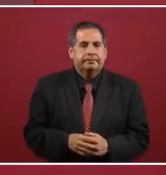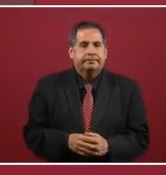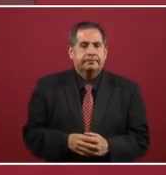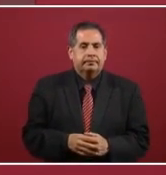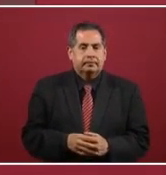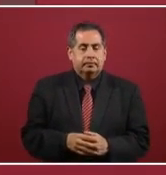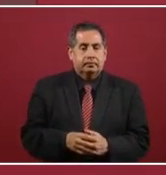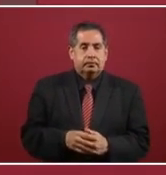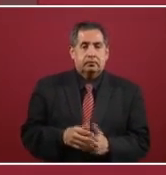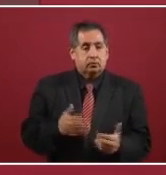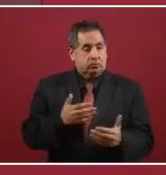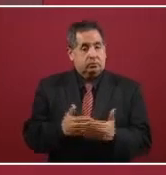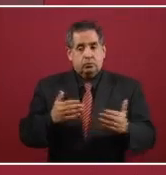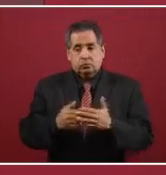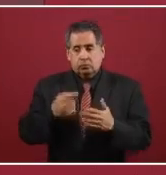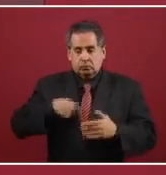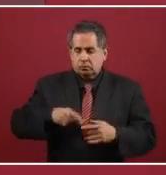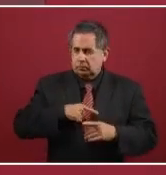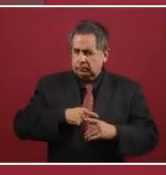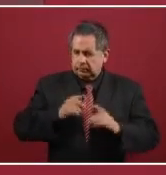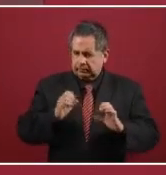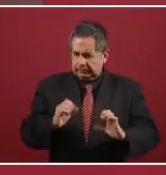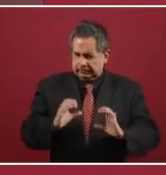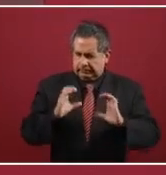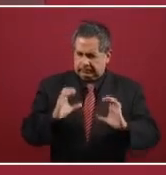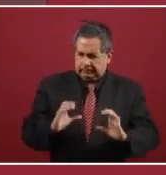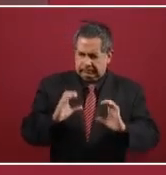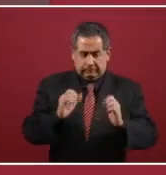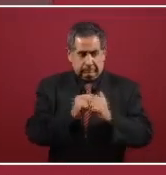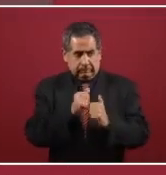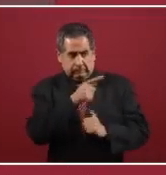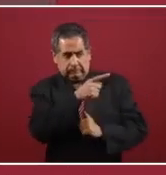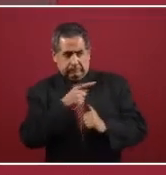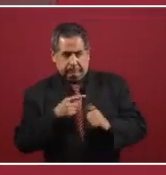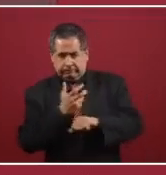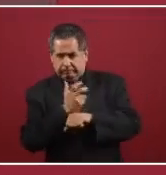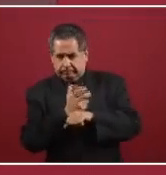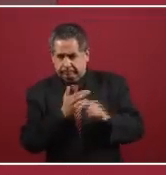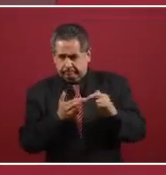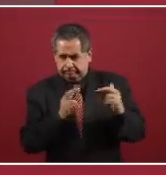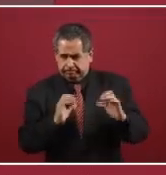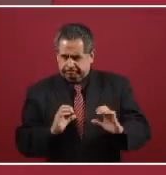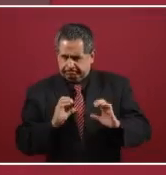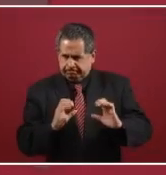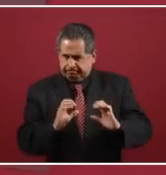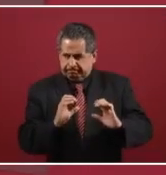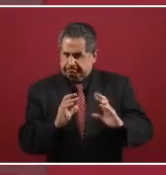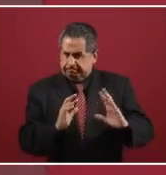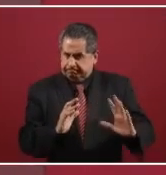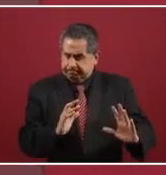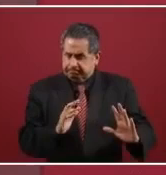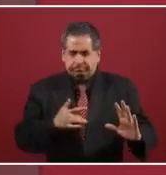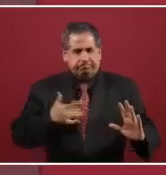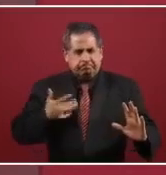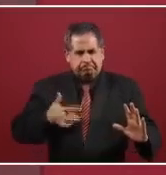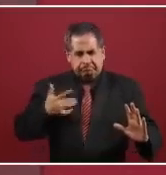Y estamos ahora teniendo mucho cuidado con eso y siento que vamos